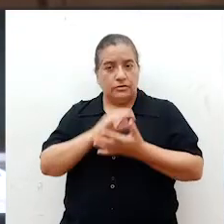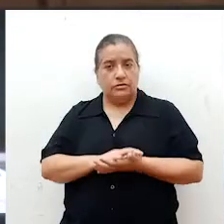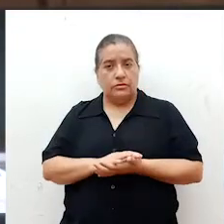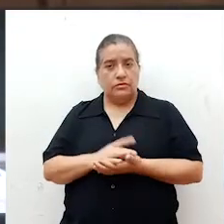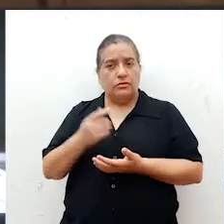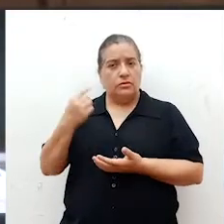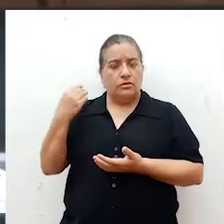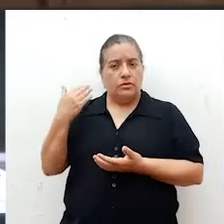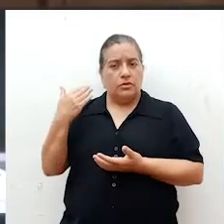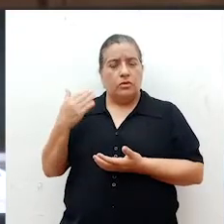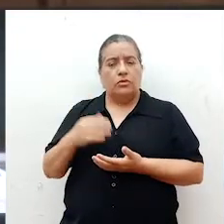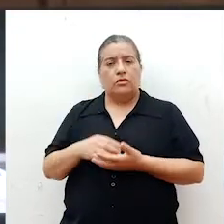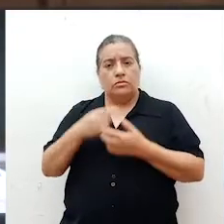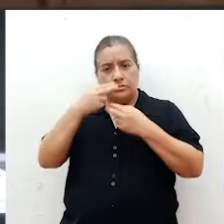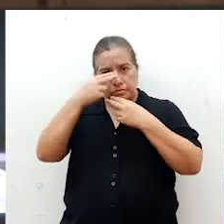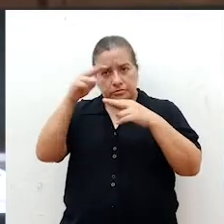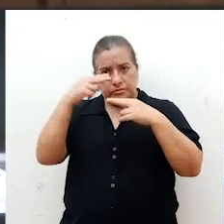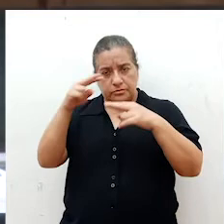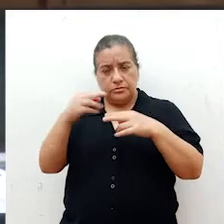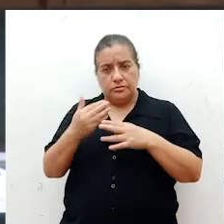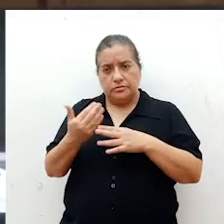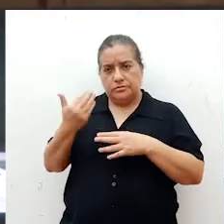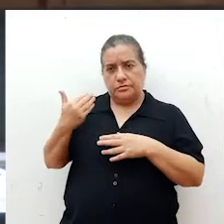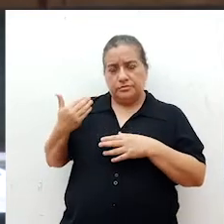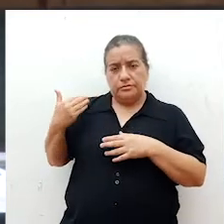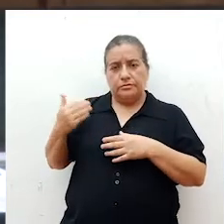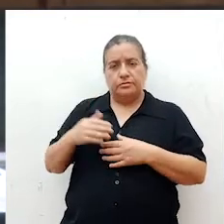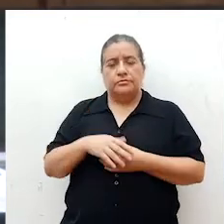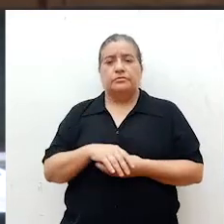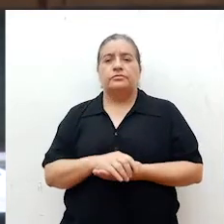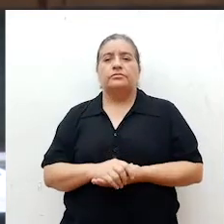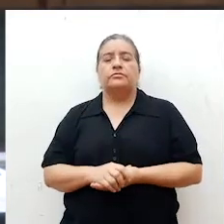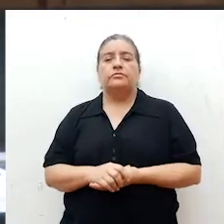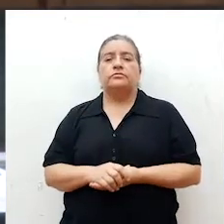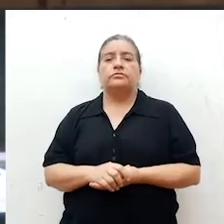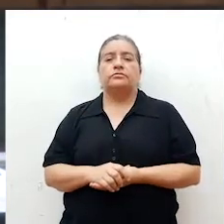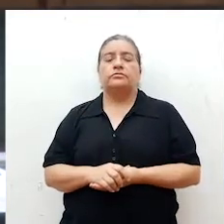confirmados de COVID, mientras que el Estado confirma poco más de